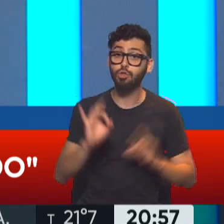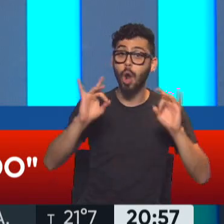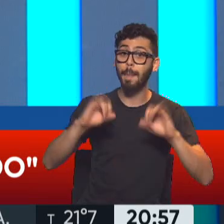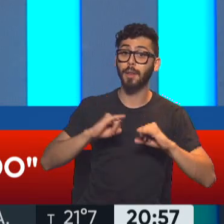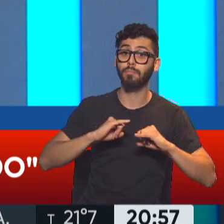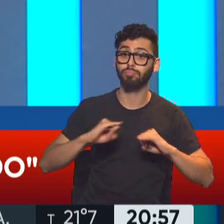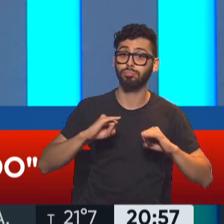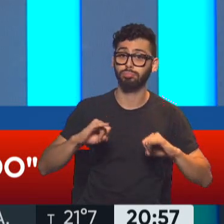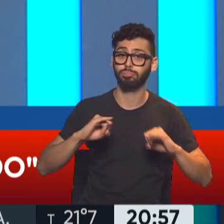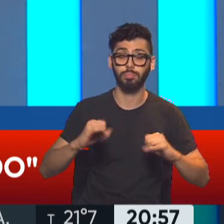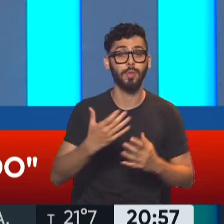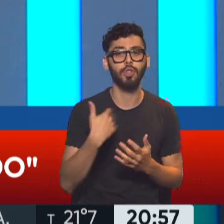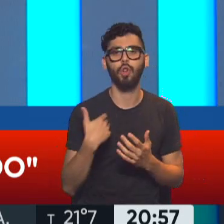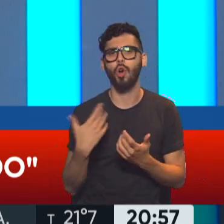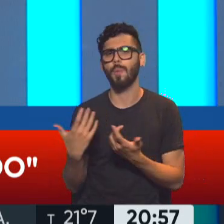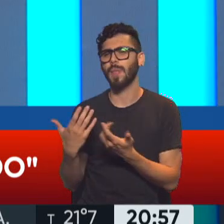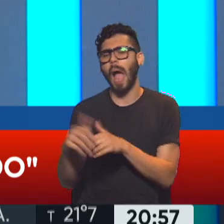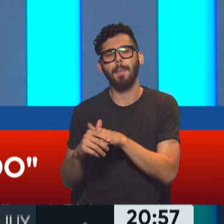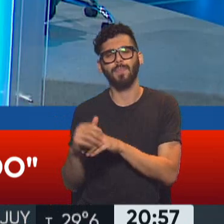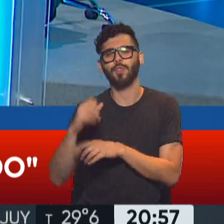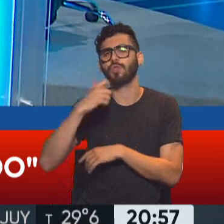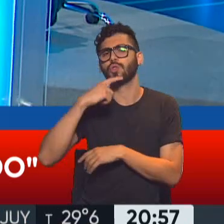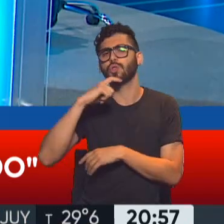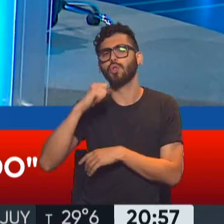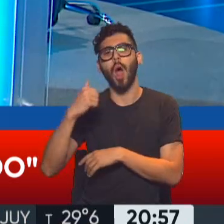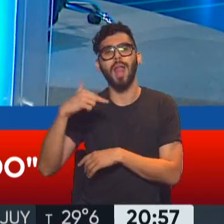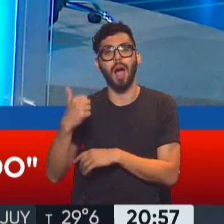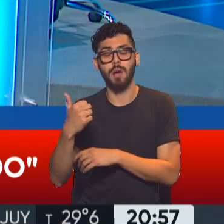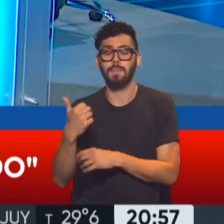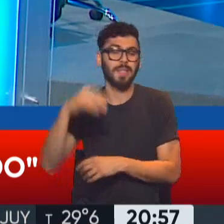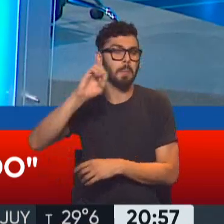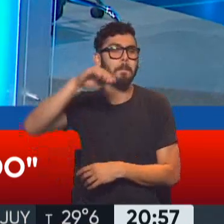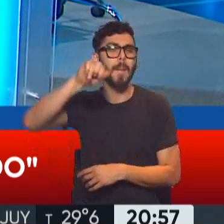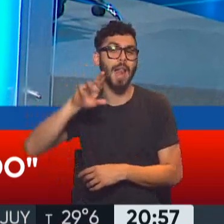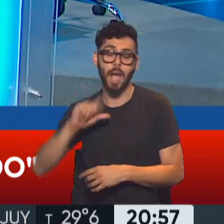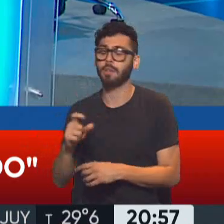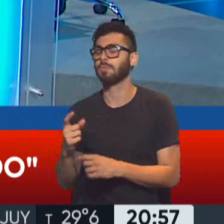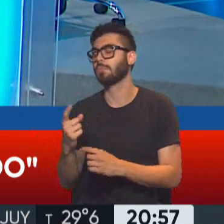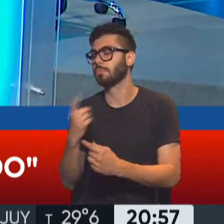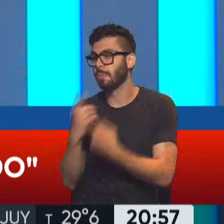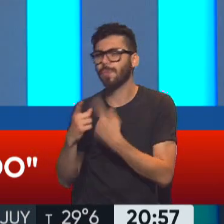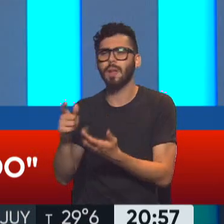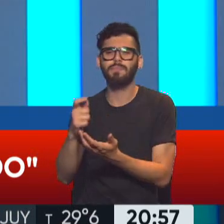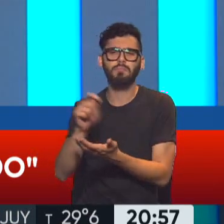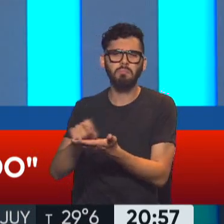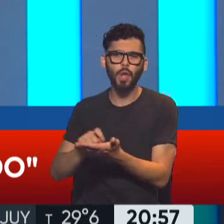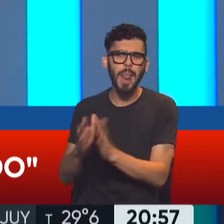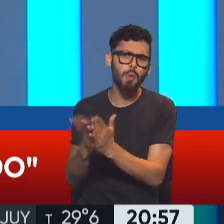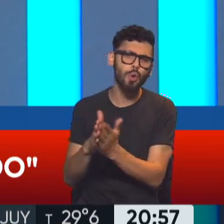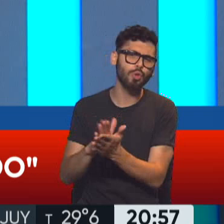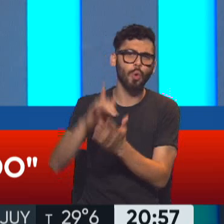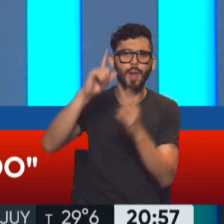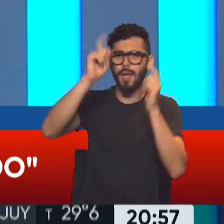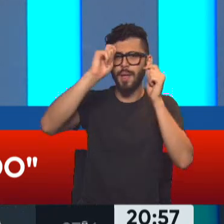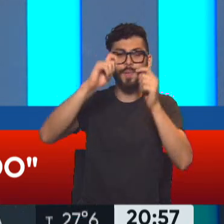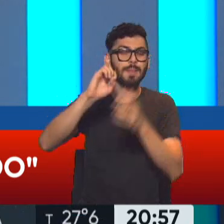hablaba con mi amiga María Seoane hace un rato, ¿no? Y María publicó un libro sobre el Che, prensa latina,